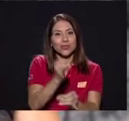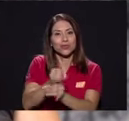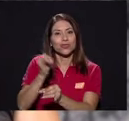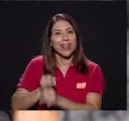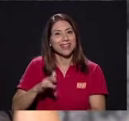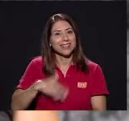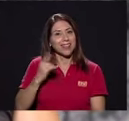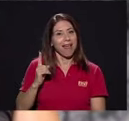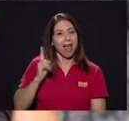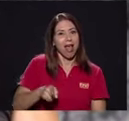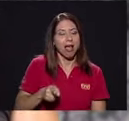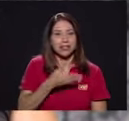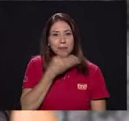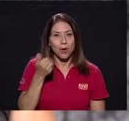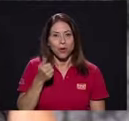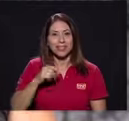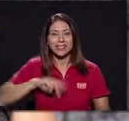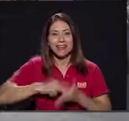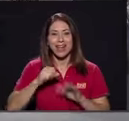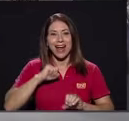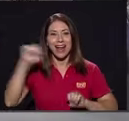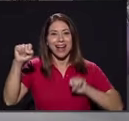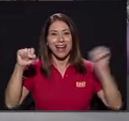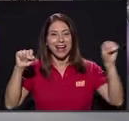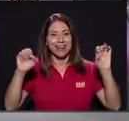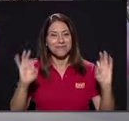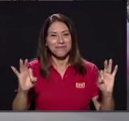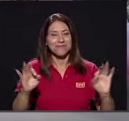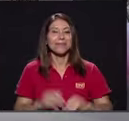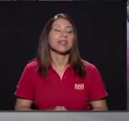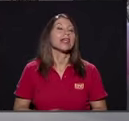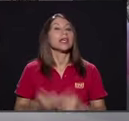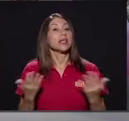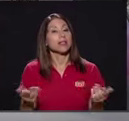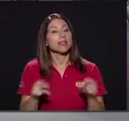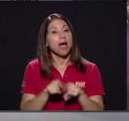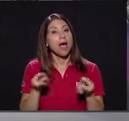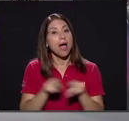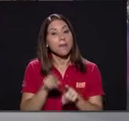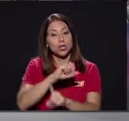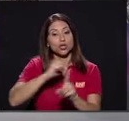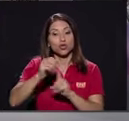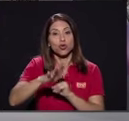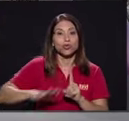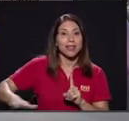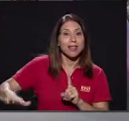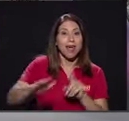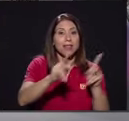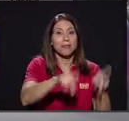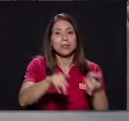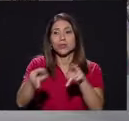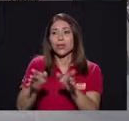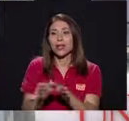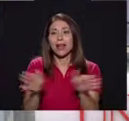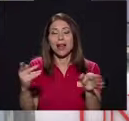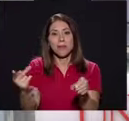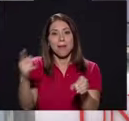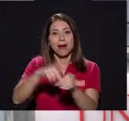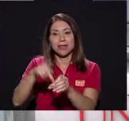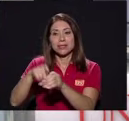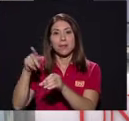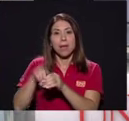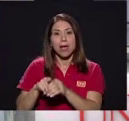mejor. O sea, es un beneficio ganar-ganar supuesto. totalmente. Y en la medida que la sociedad civil participe